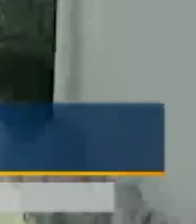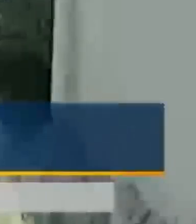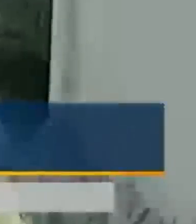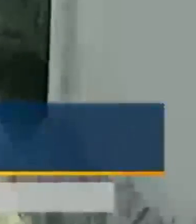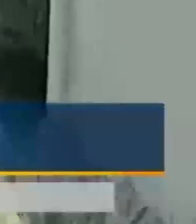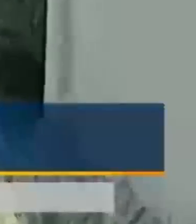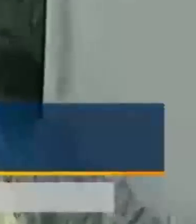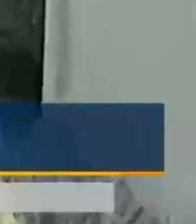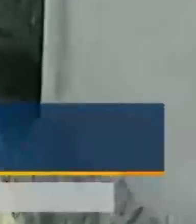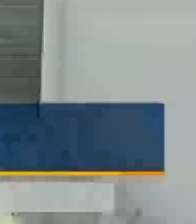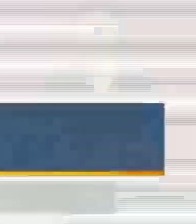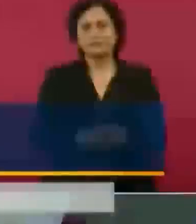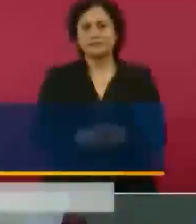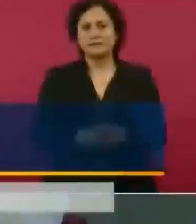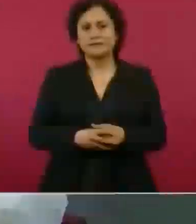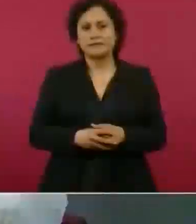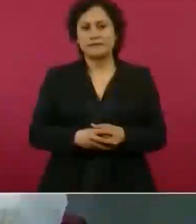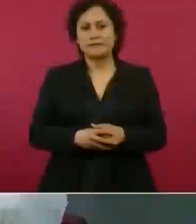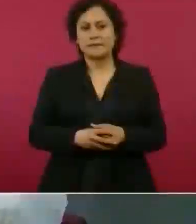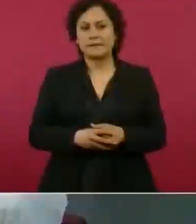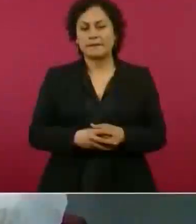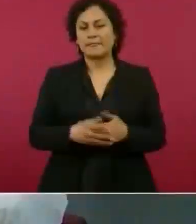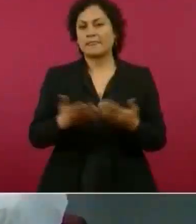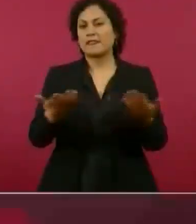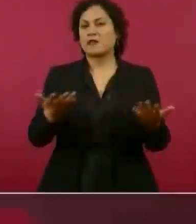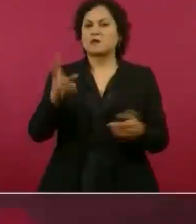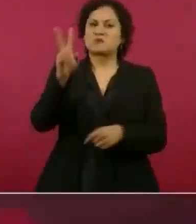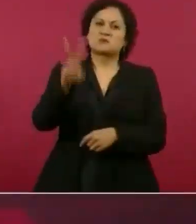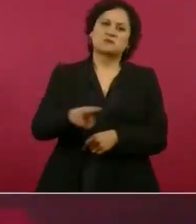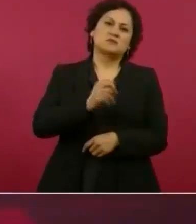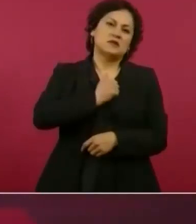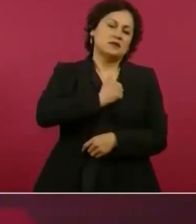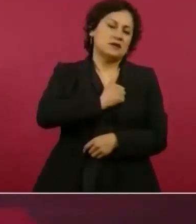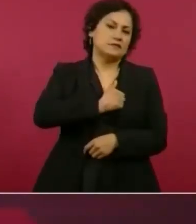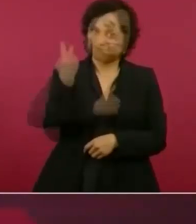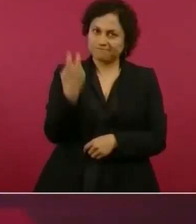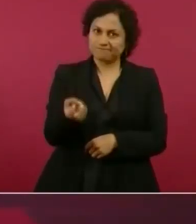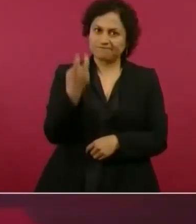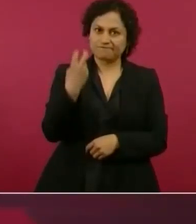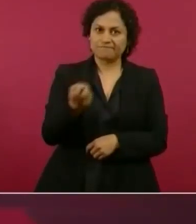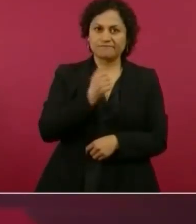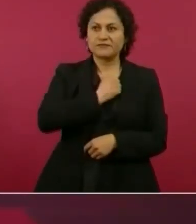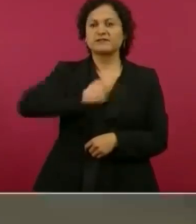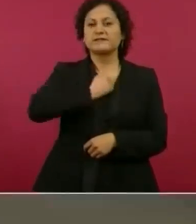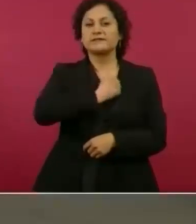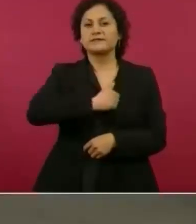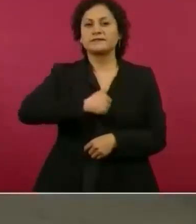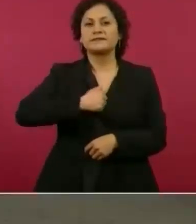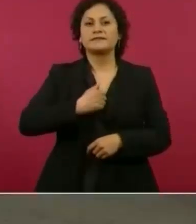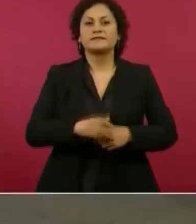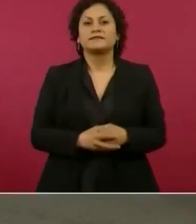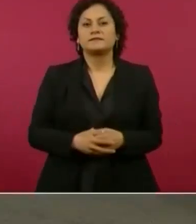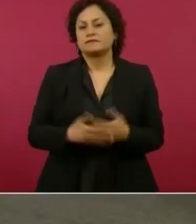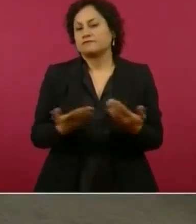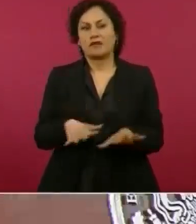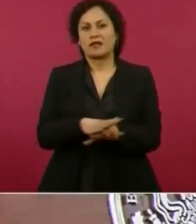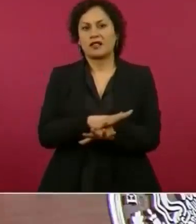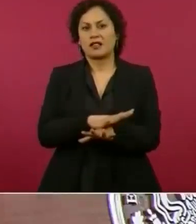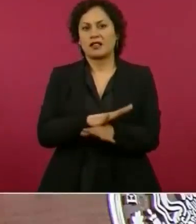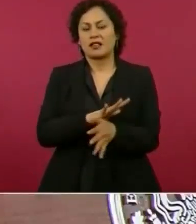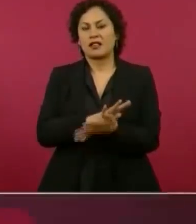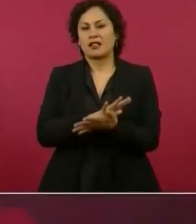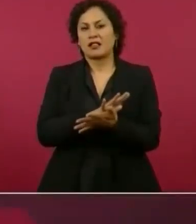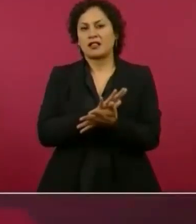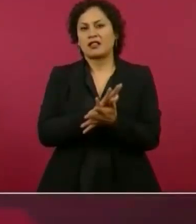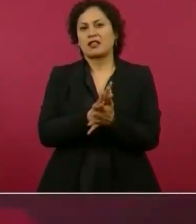esta información. Muy lamentable, muy lamentable esto, esta descomposición